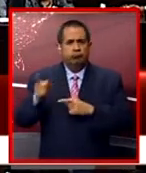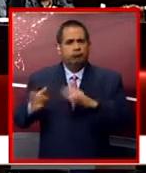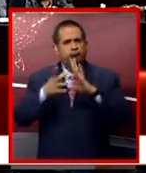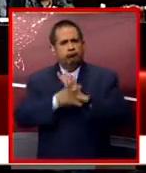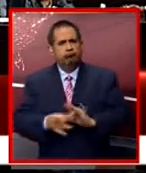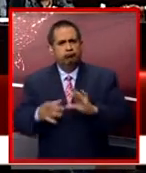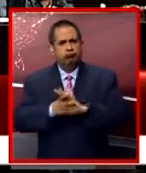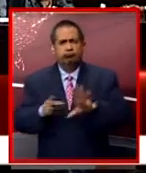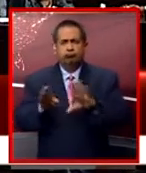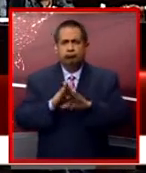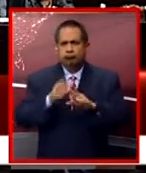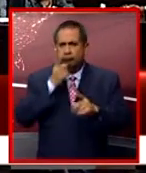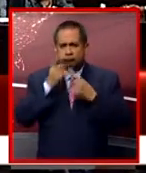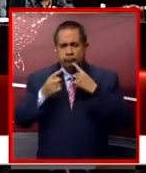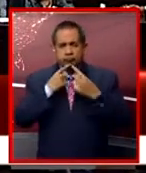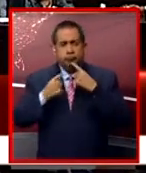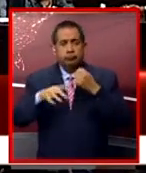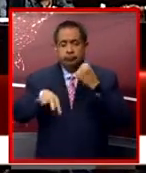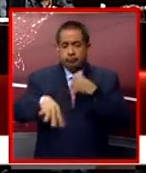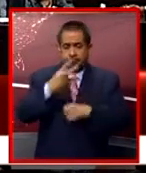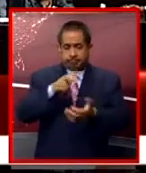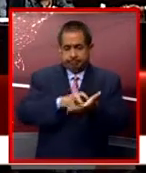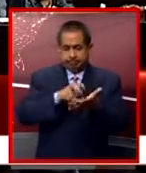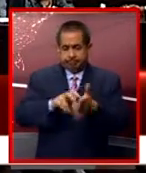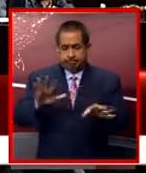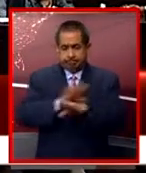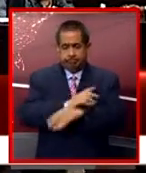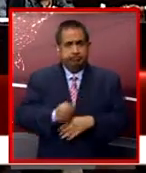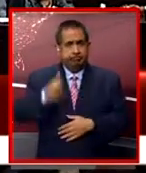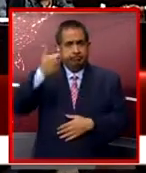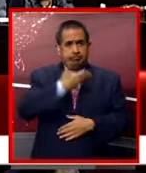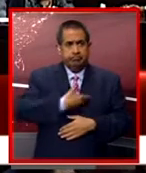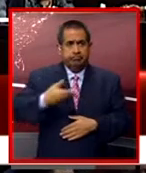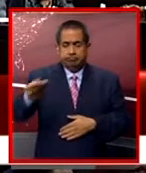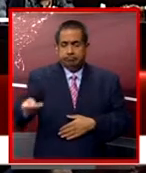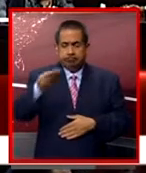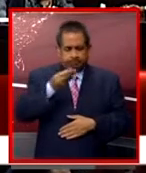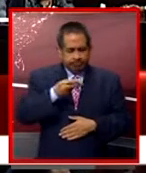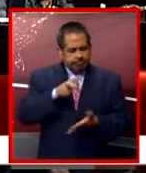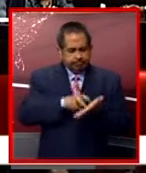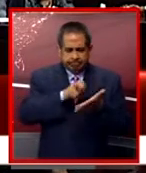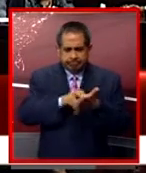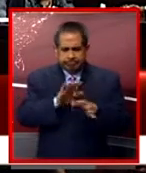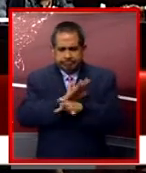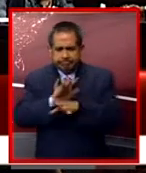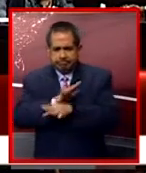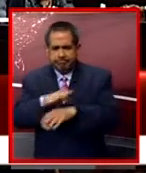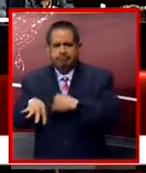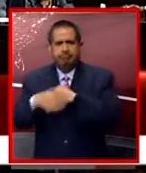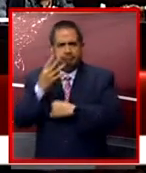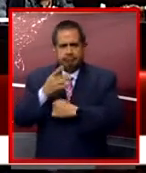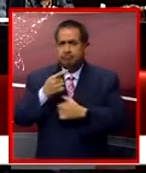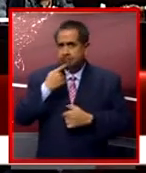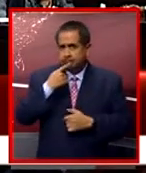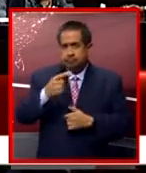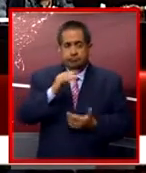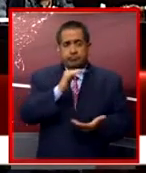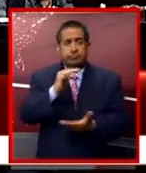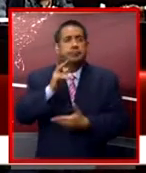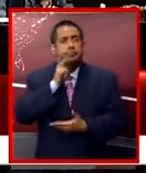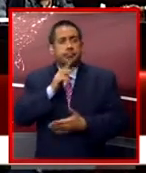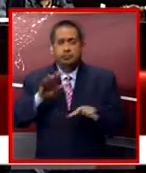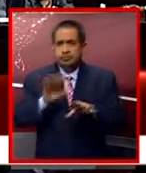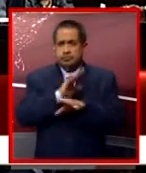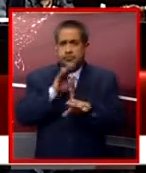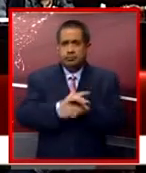que se realizaron en total 14 modificaciones al proyecto presentado por el gobierno federal, entre las que destacó el ajuste al precio del barril del petróleo